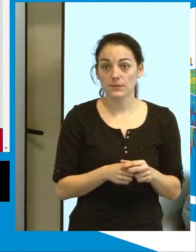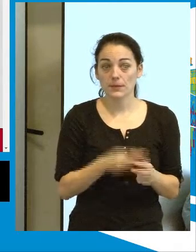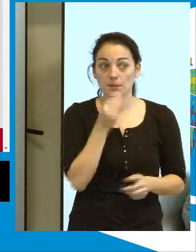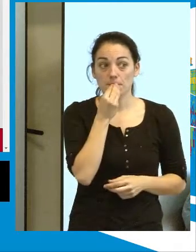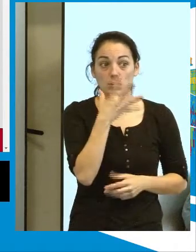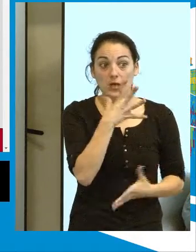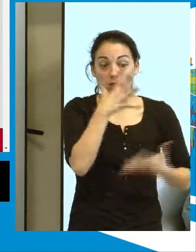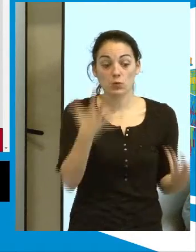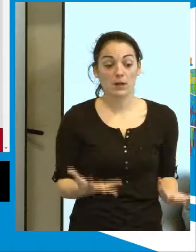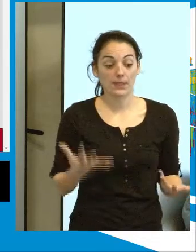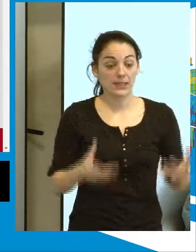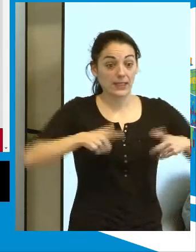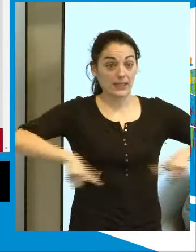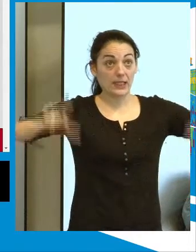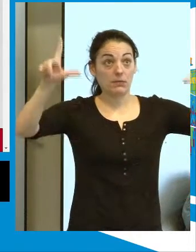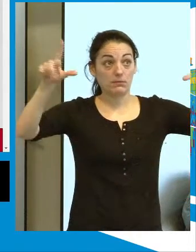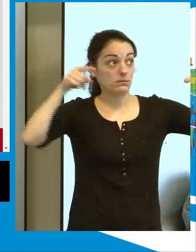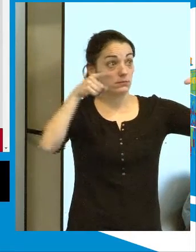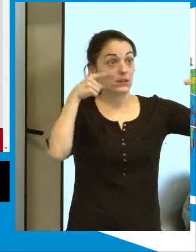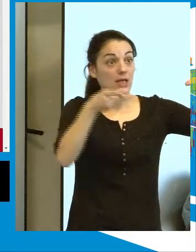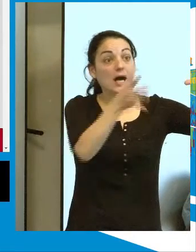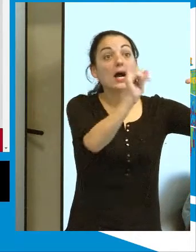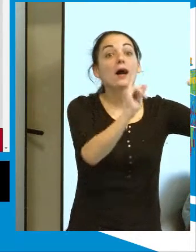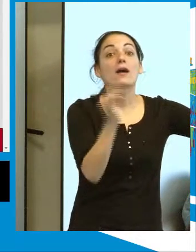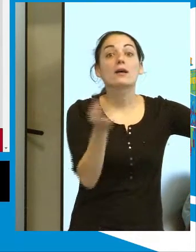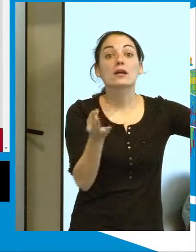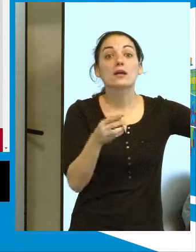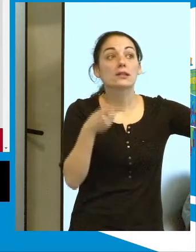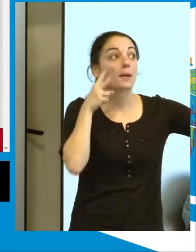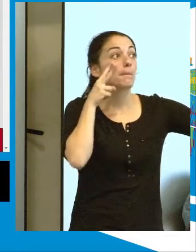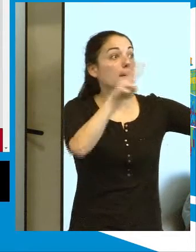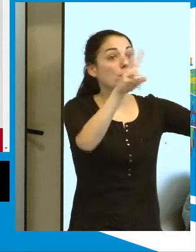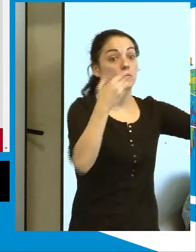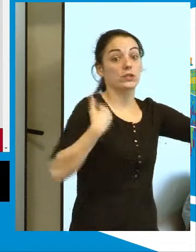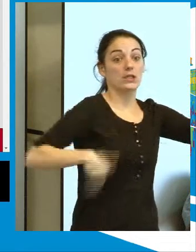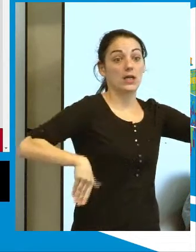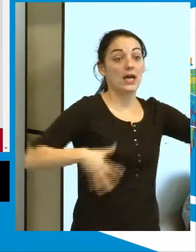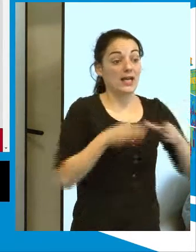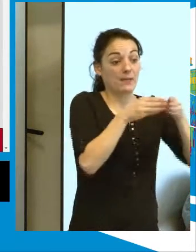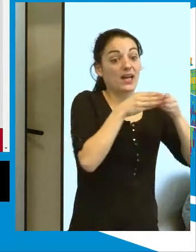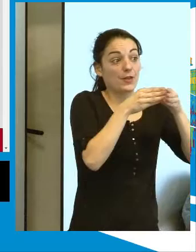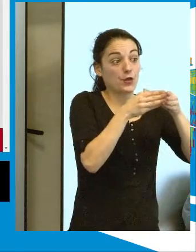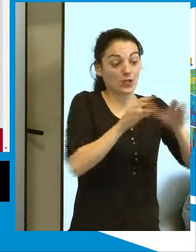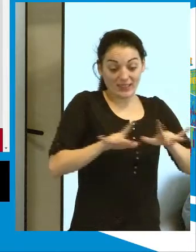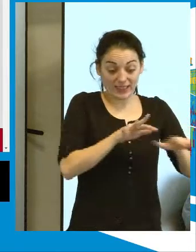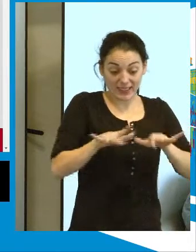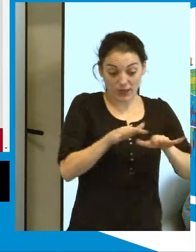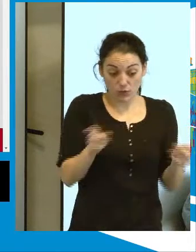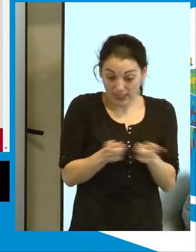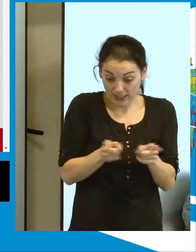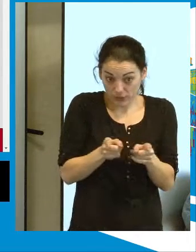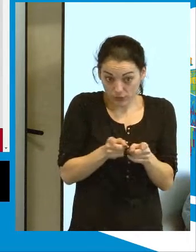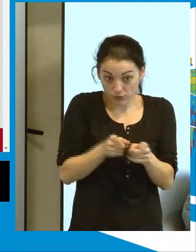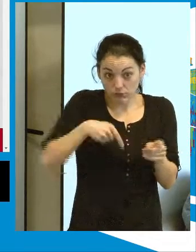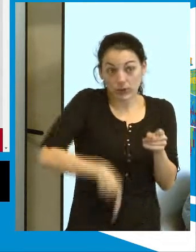Bueno, actualmente en la plataforma, digamos que tenemos este que acabamos de ver, que sería navegación con atajos de teclado y con la lectura o